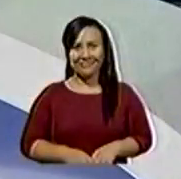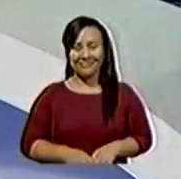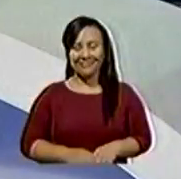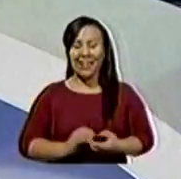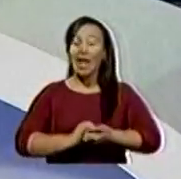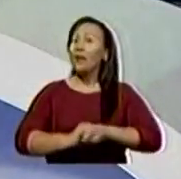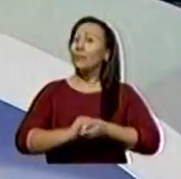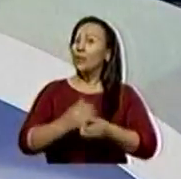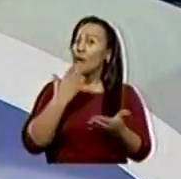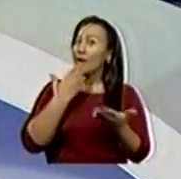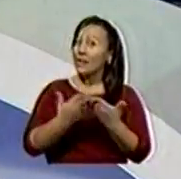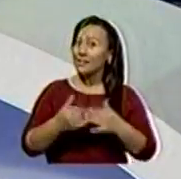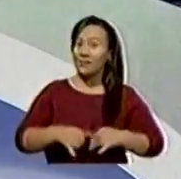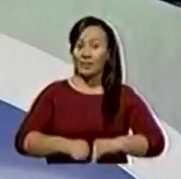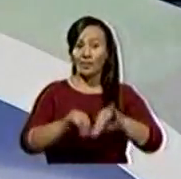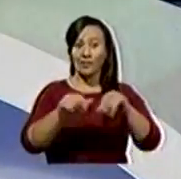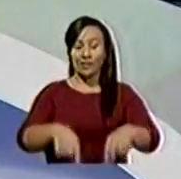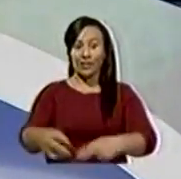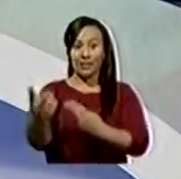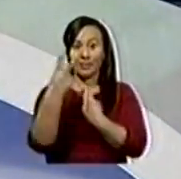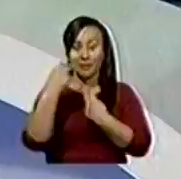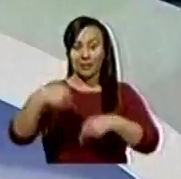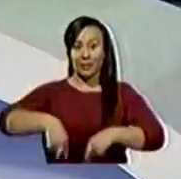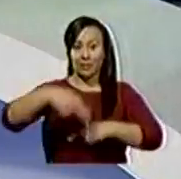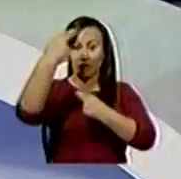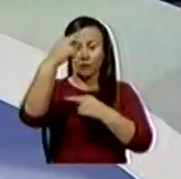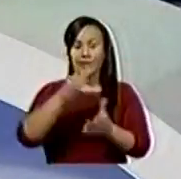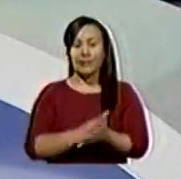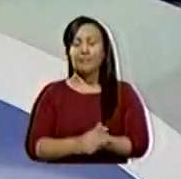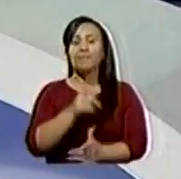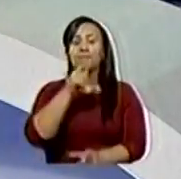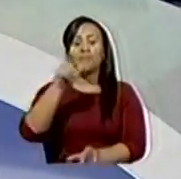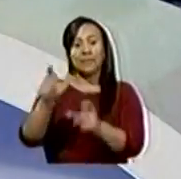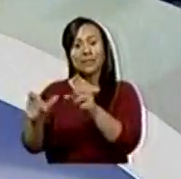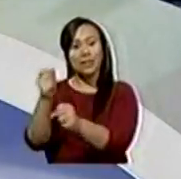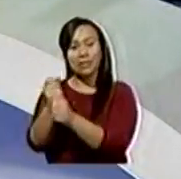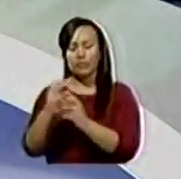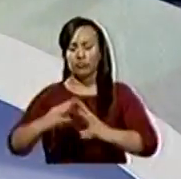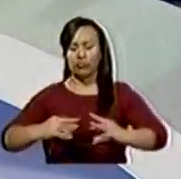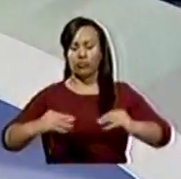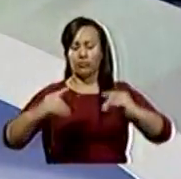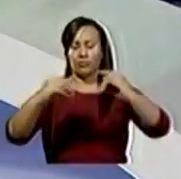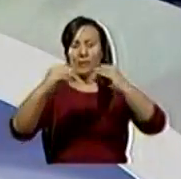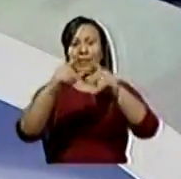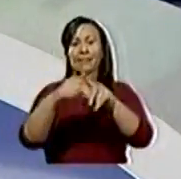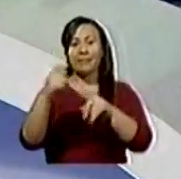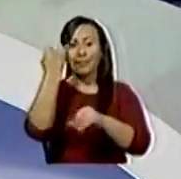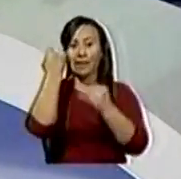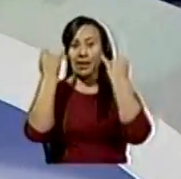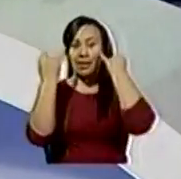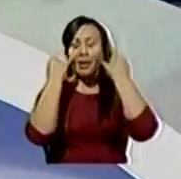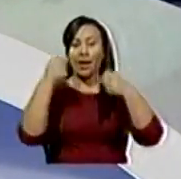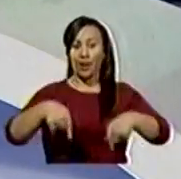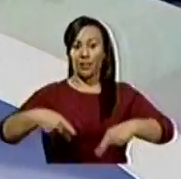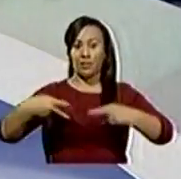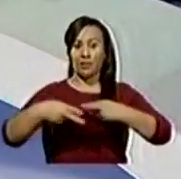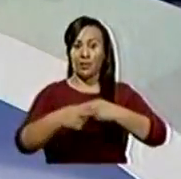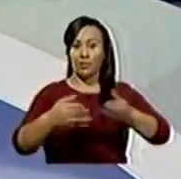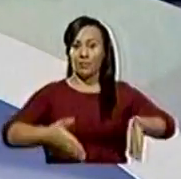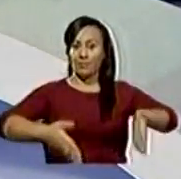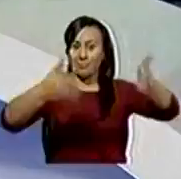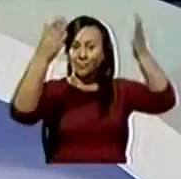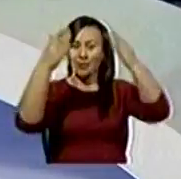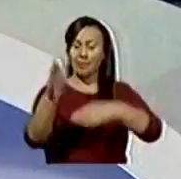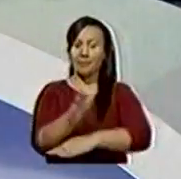oyentes, gracias por continuar en nuestra sintonía. Artesano, artista, tradición y creación se inauguró en el Palacio de